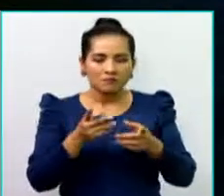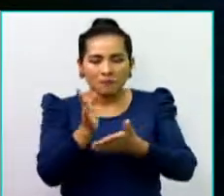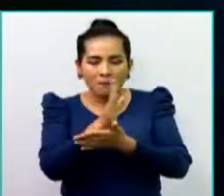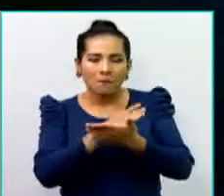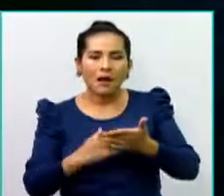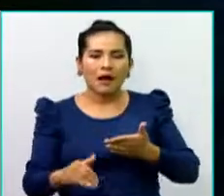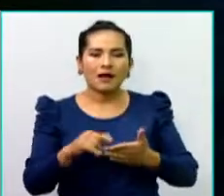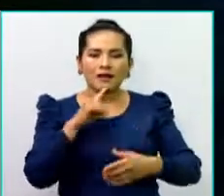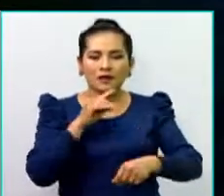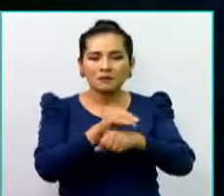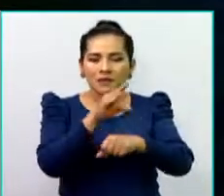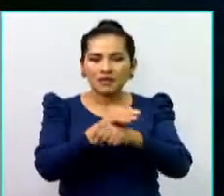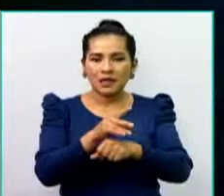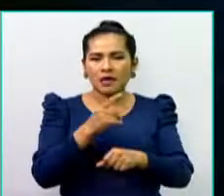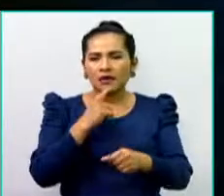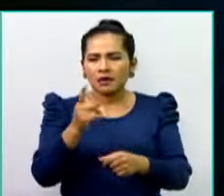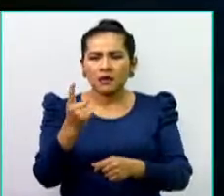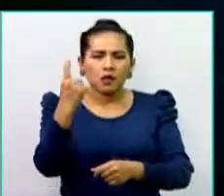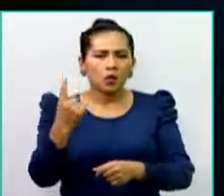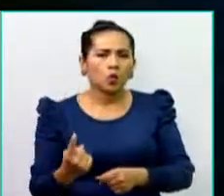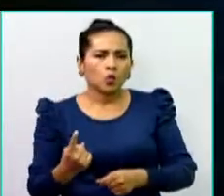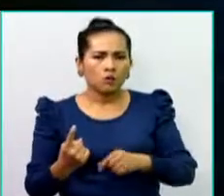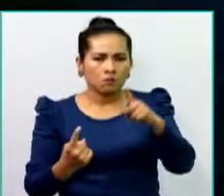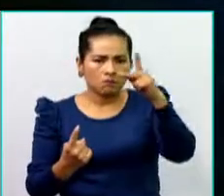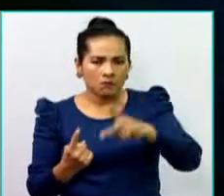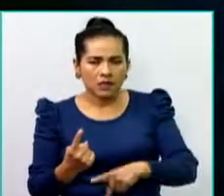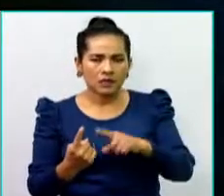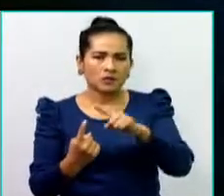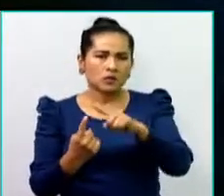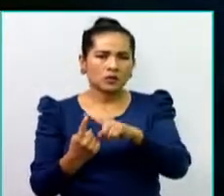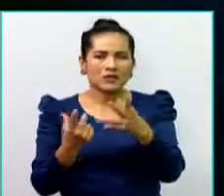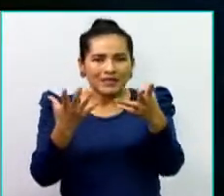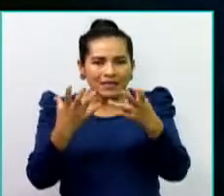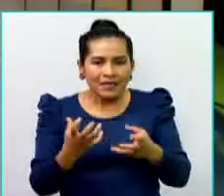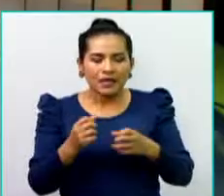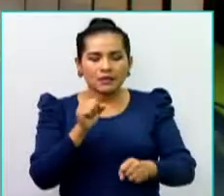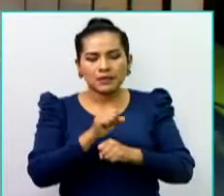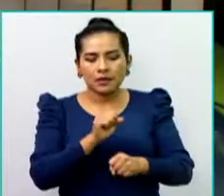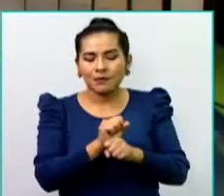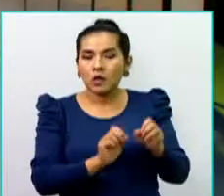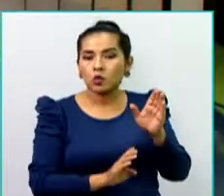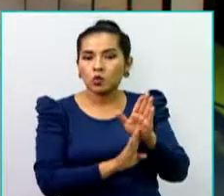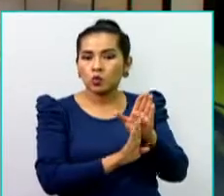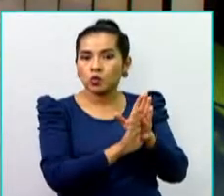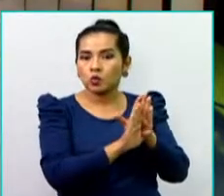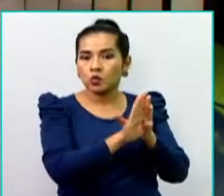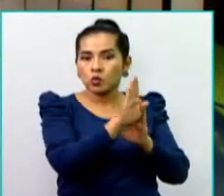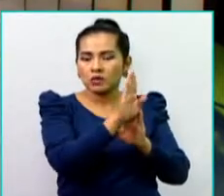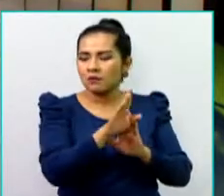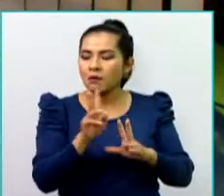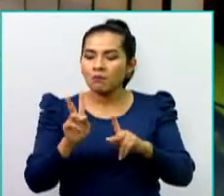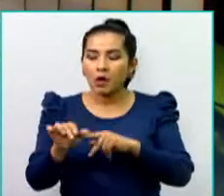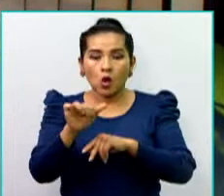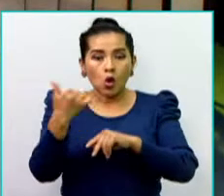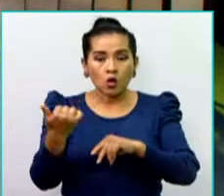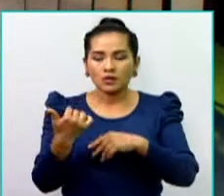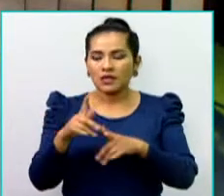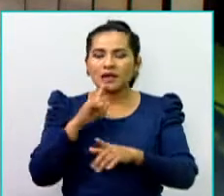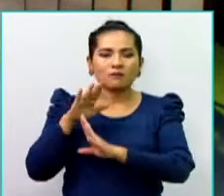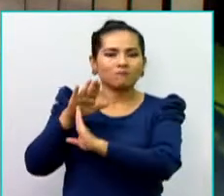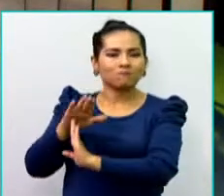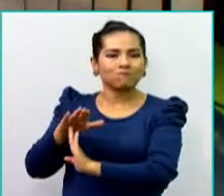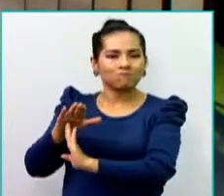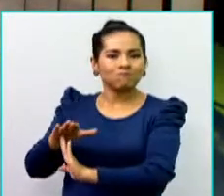mensaje de una persona que tal vez para poder escalar en su trabajo intenta humillar a otras personas y luego